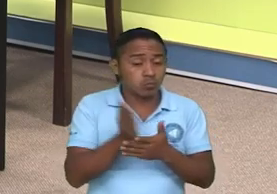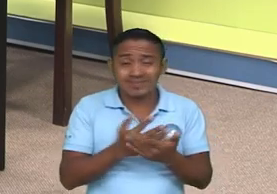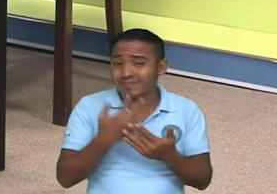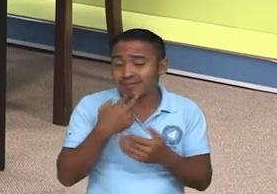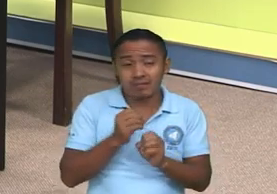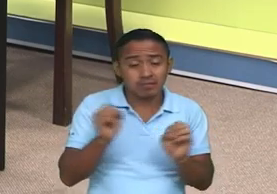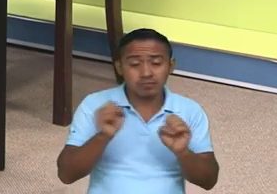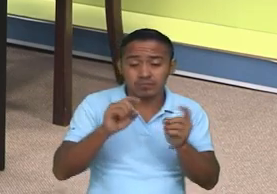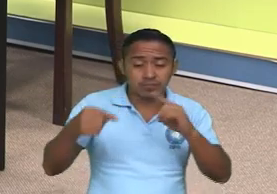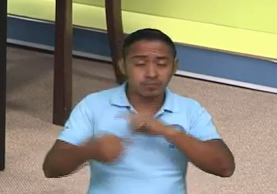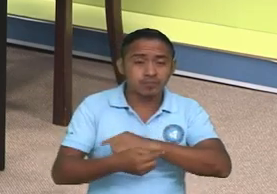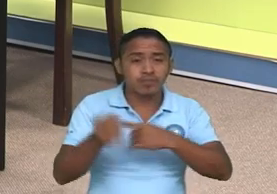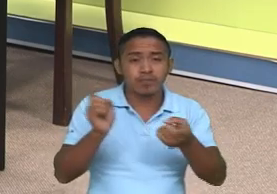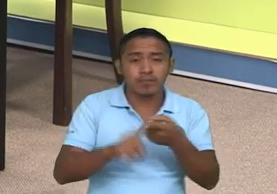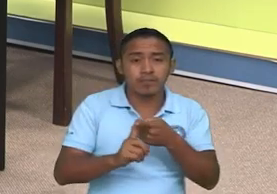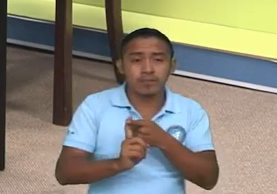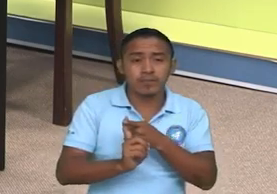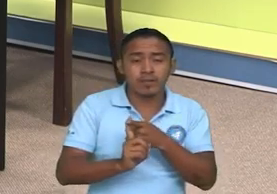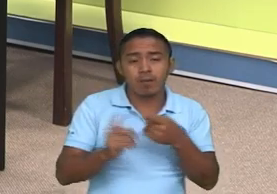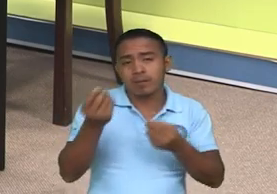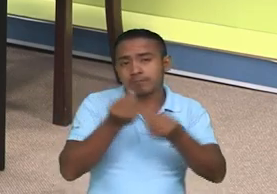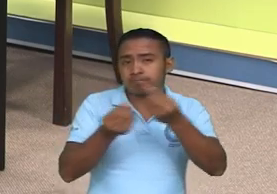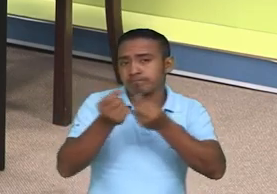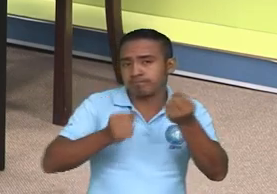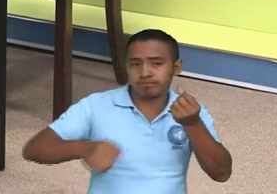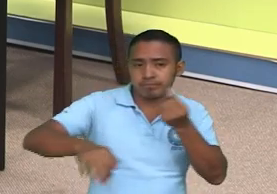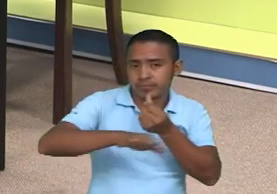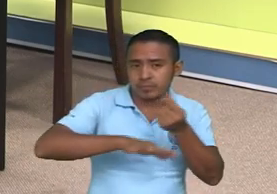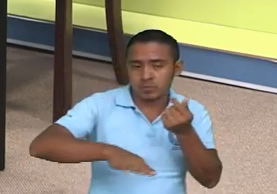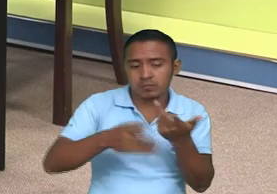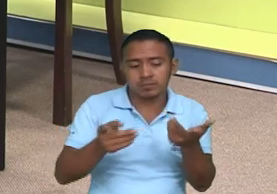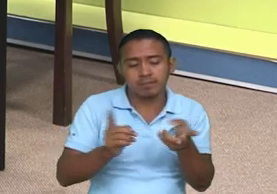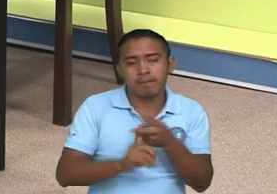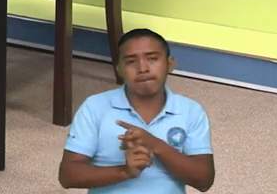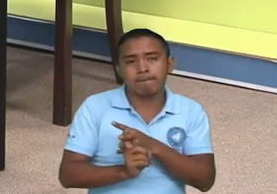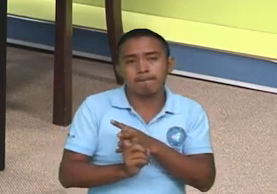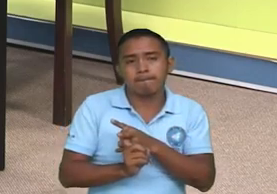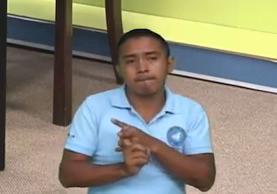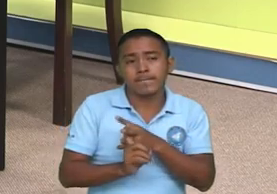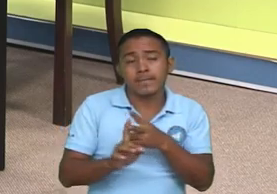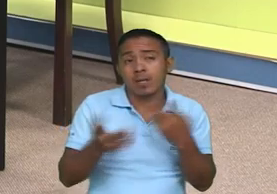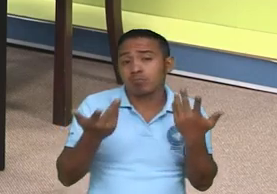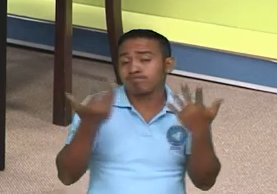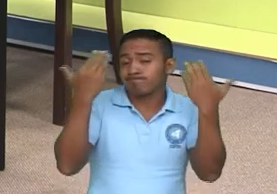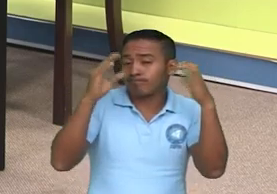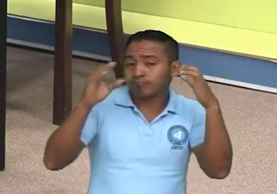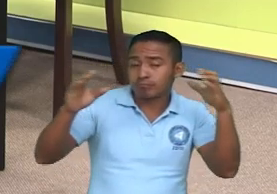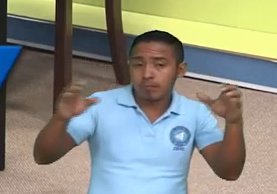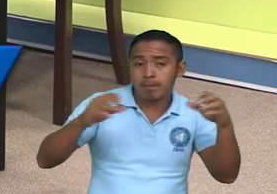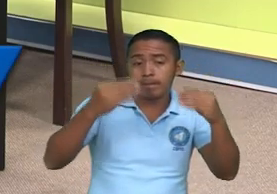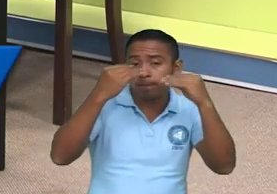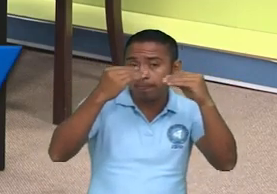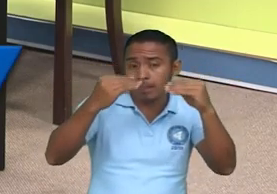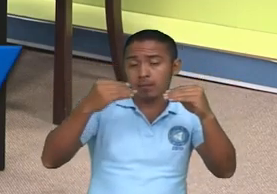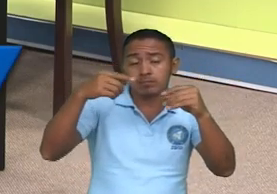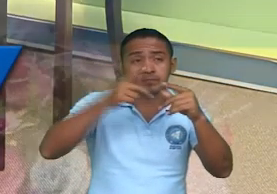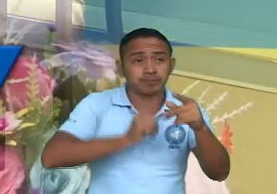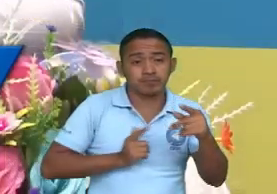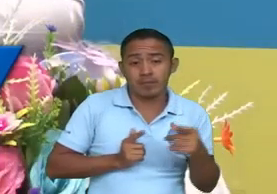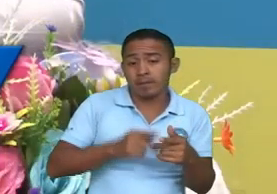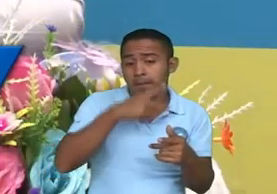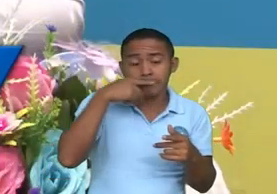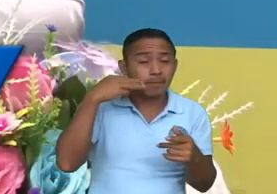internacional, en los que se han logrado identificar factores que son modificables y factores que no son modificables.